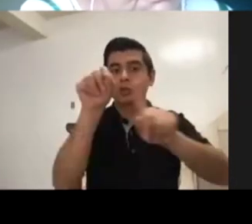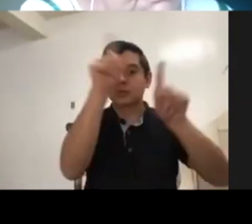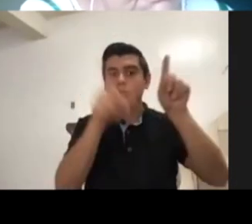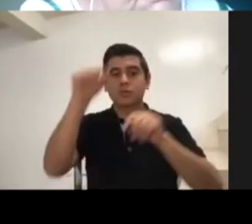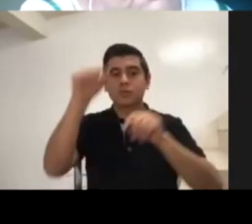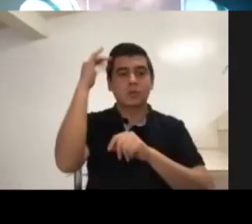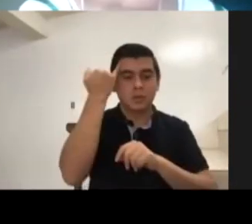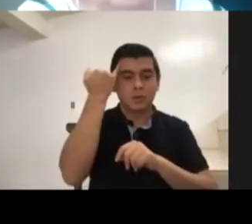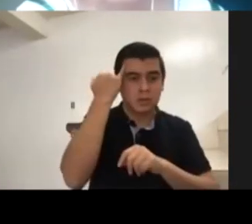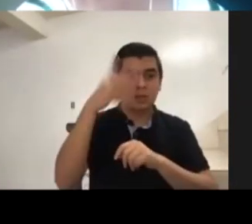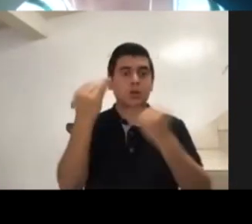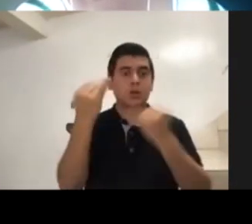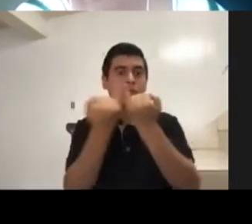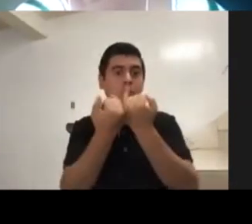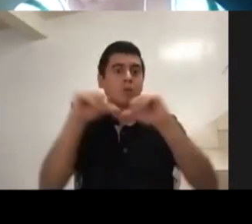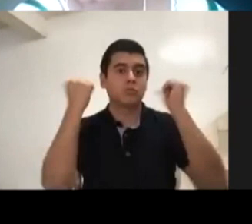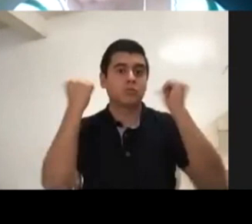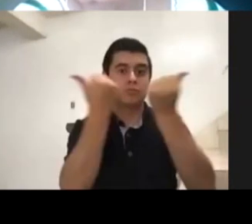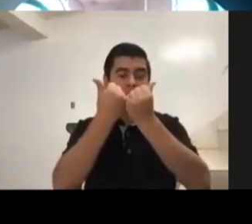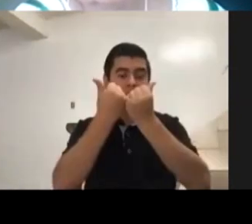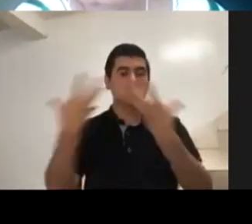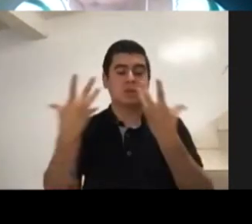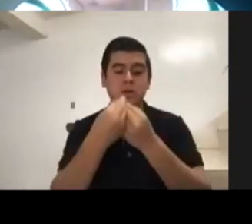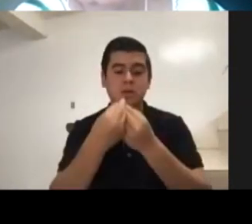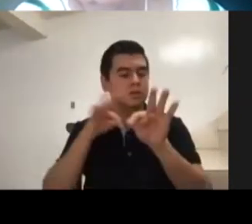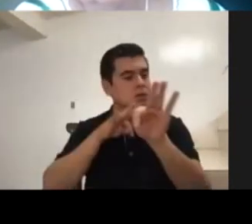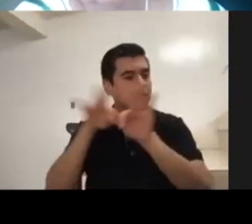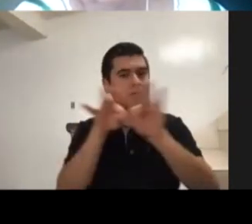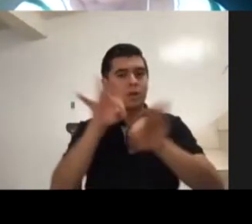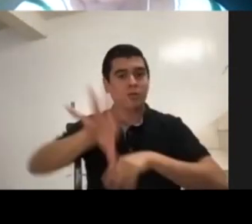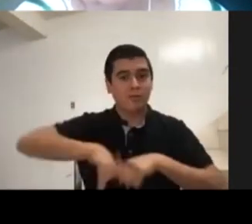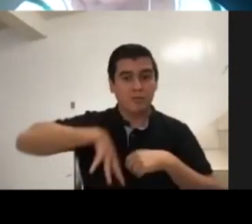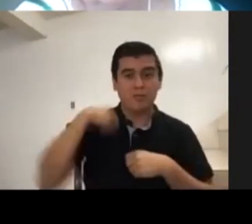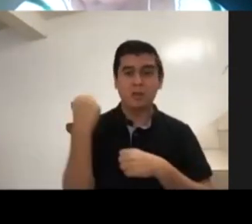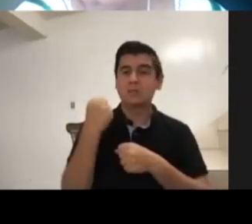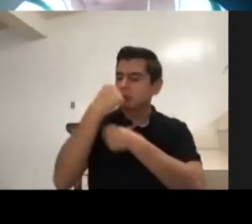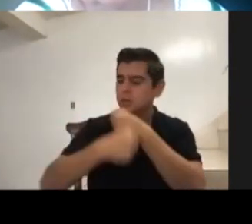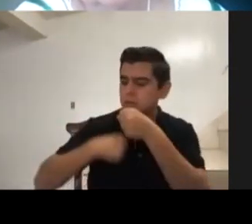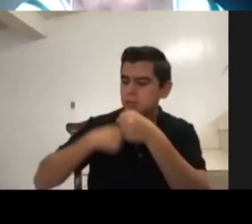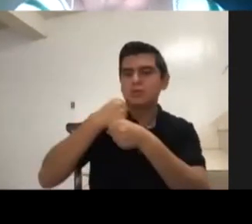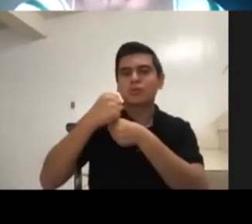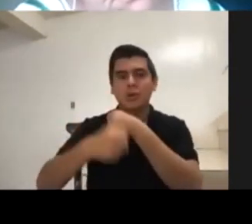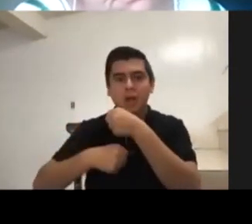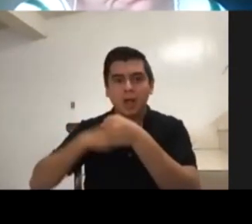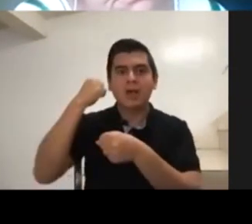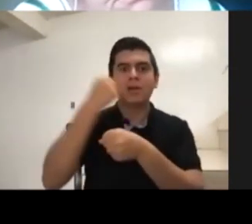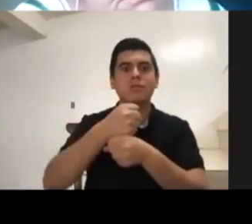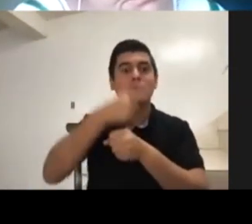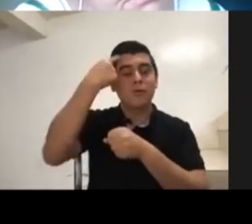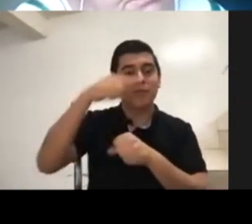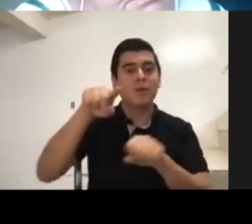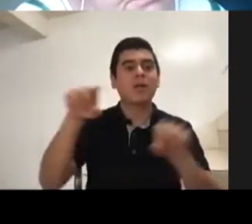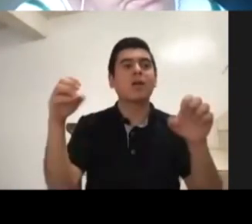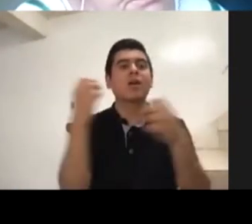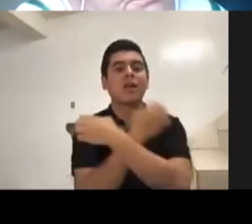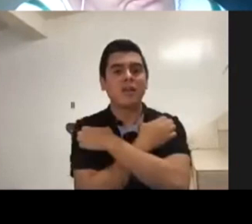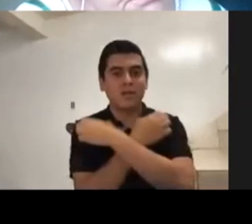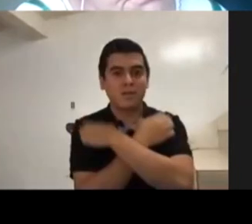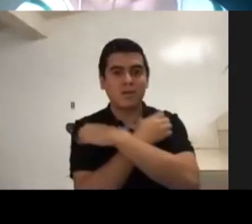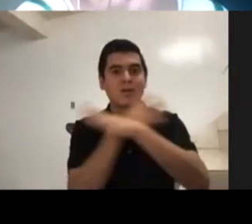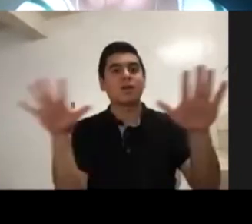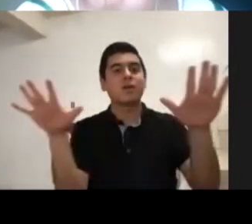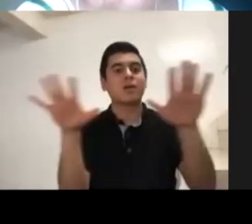esto durante décadas, intentando modificar la perspectiva de cómo se ofrece hoy la